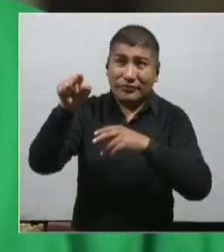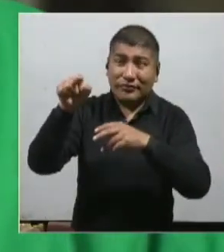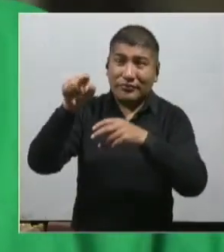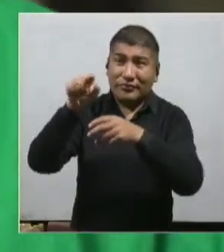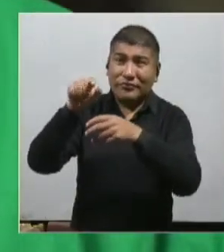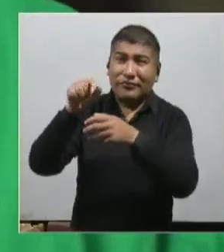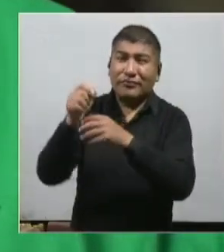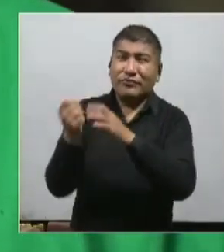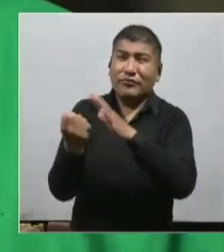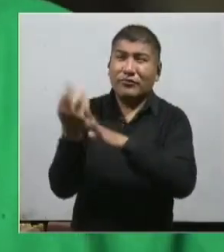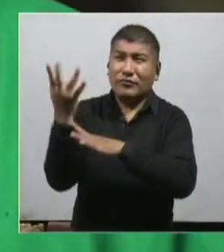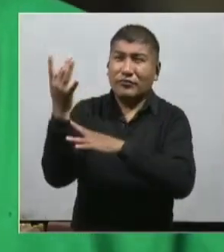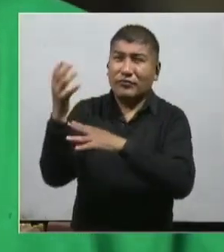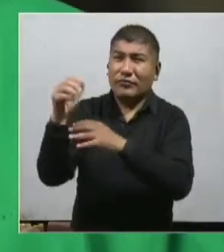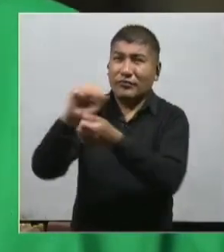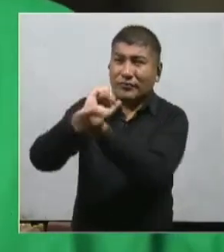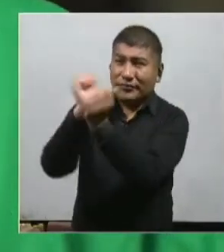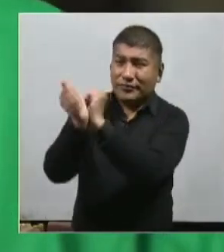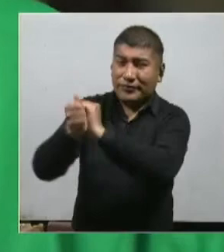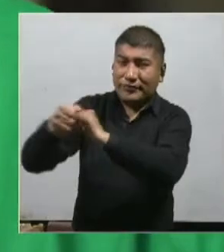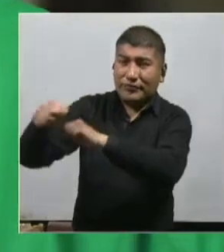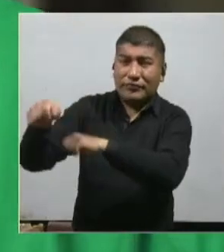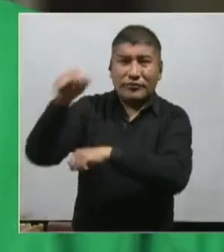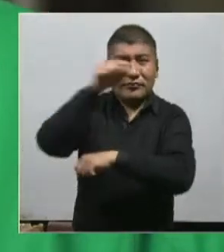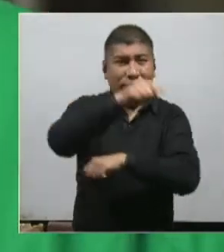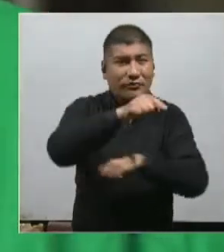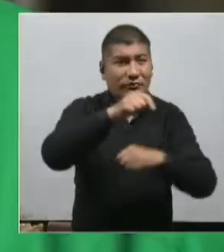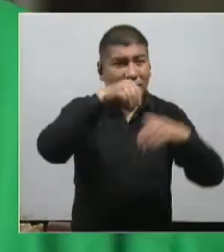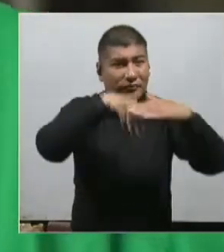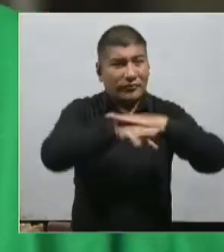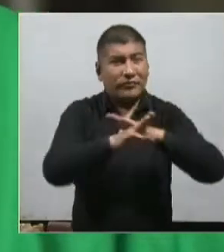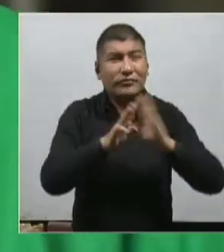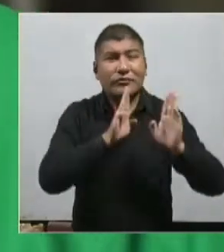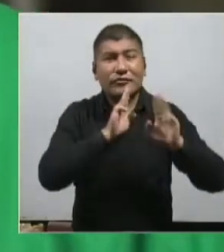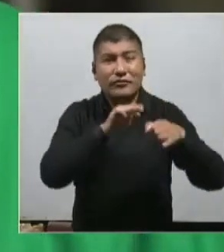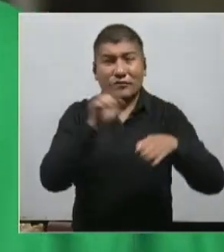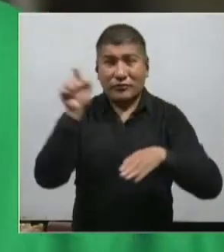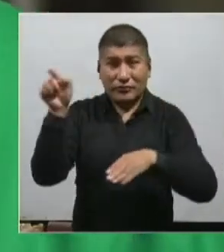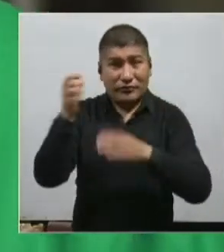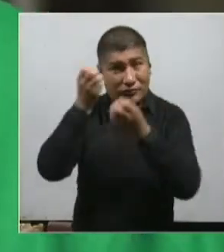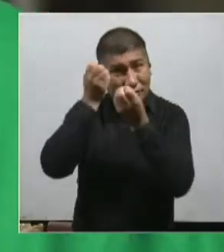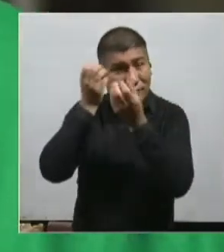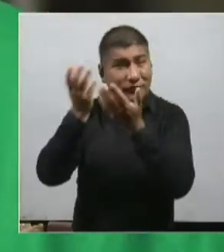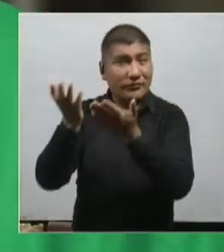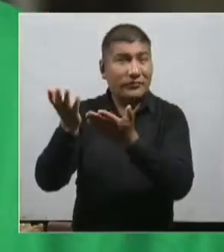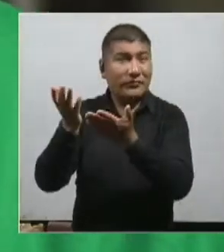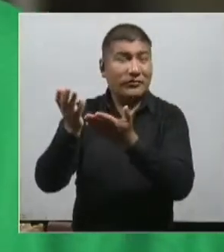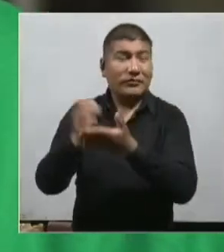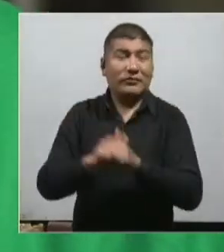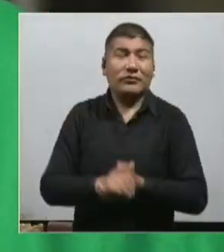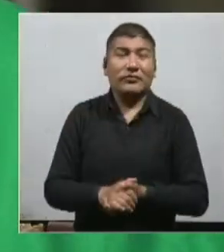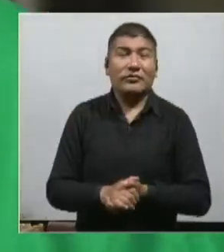está allí, arráncate de raíz y plántate en el mar, ella les obedecería.